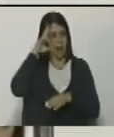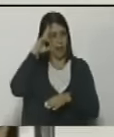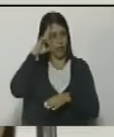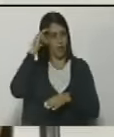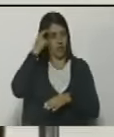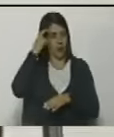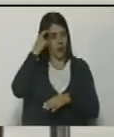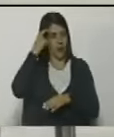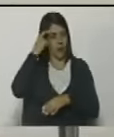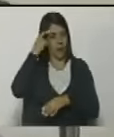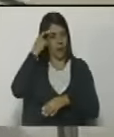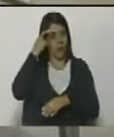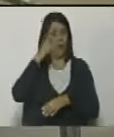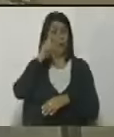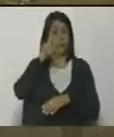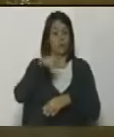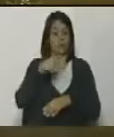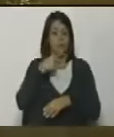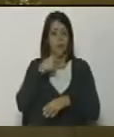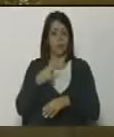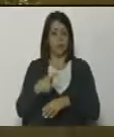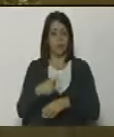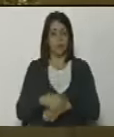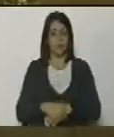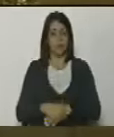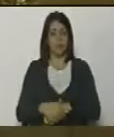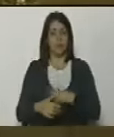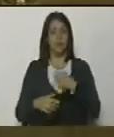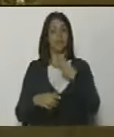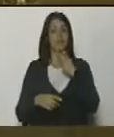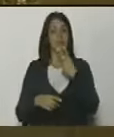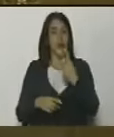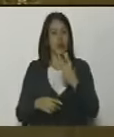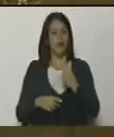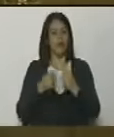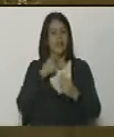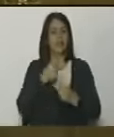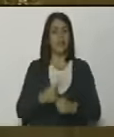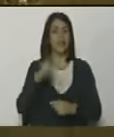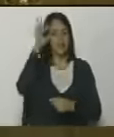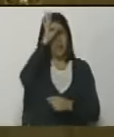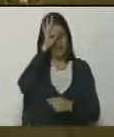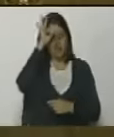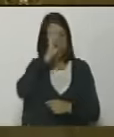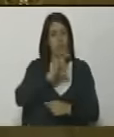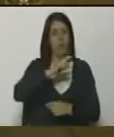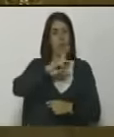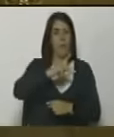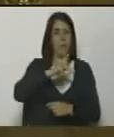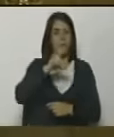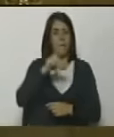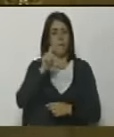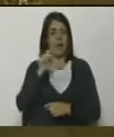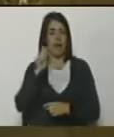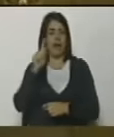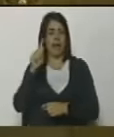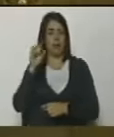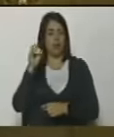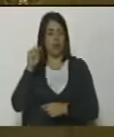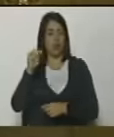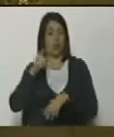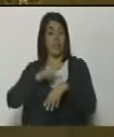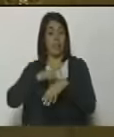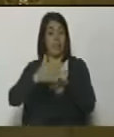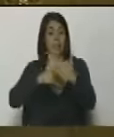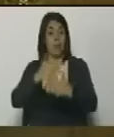racionales. También se invoca o invocamos a Platón cuando habla de una era de oro en la que los